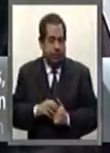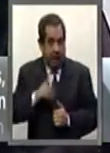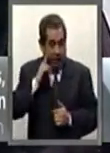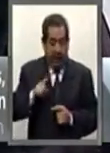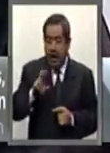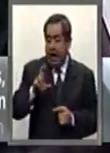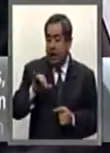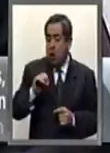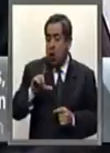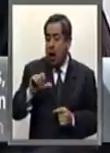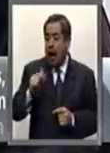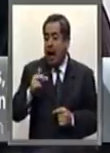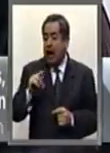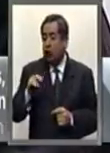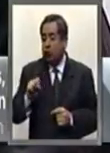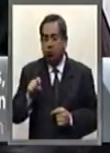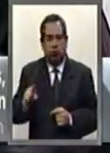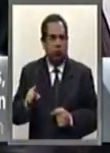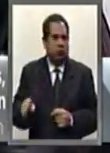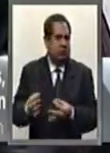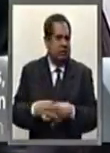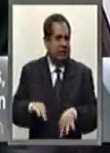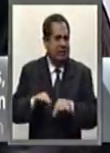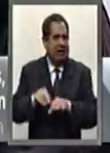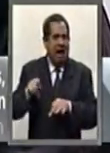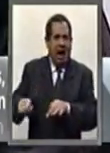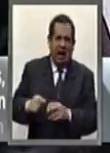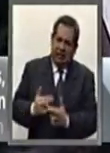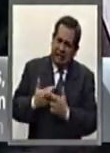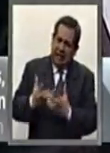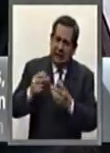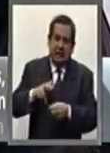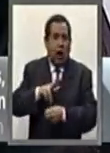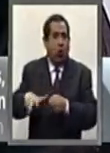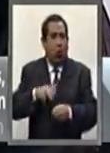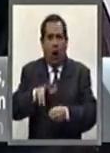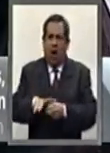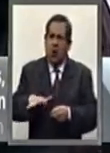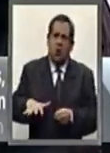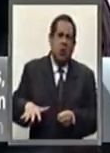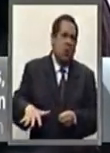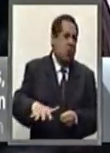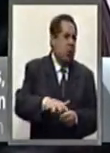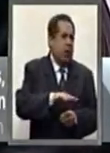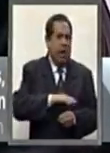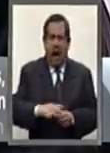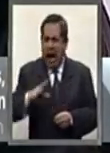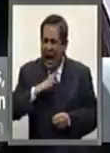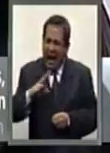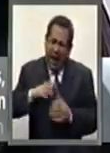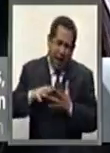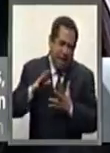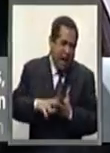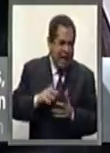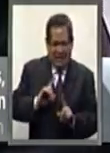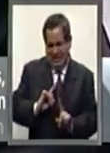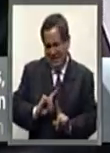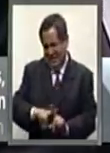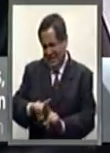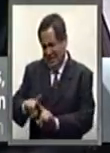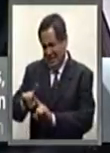caso de Río Lagartos, es importante señalar que cuenta con un área natural protegida donde se concentra la mayor